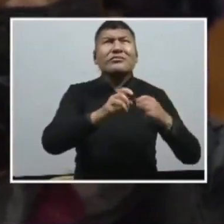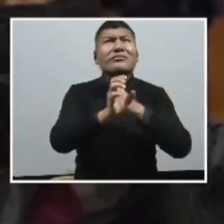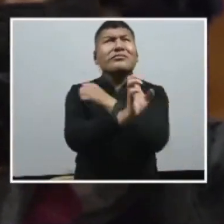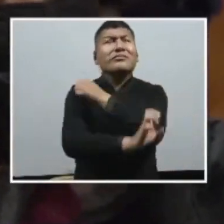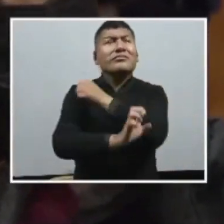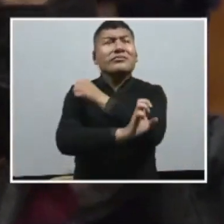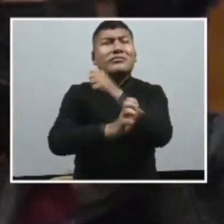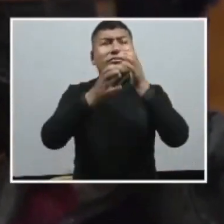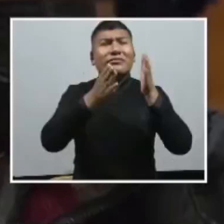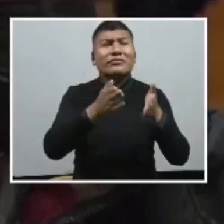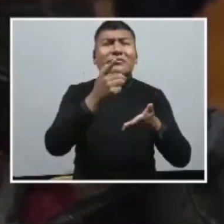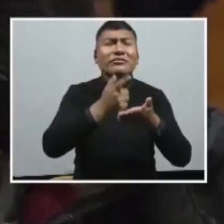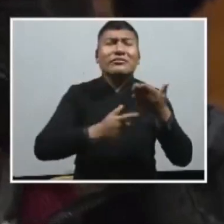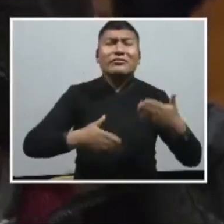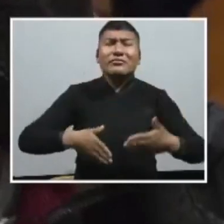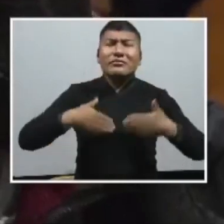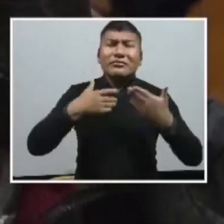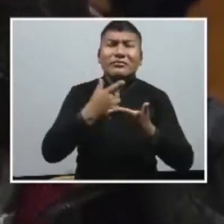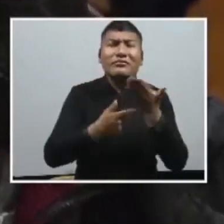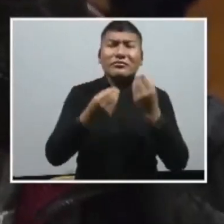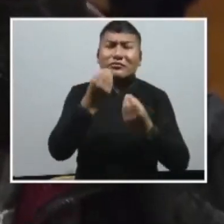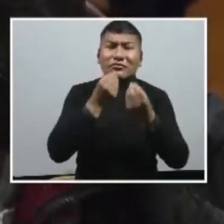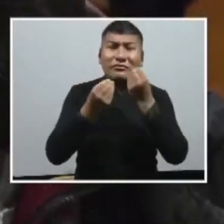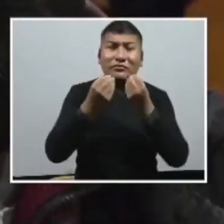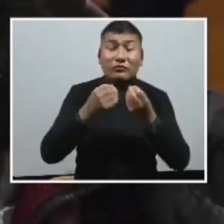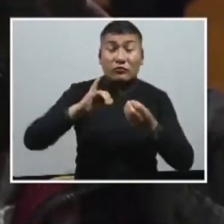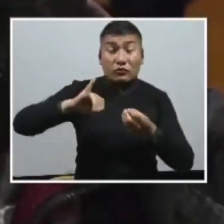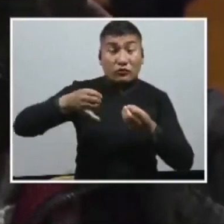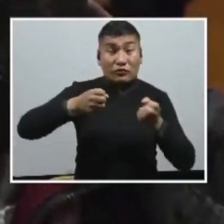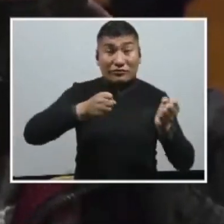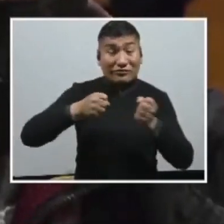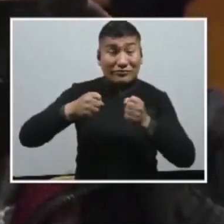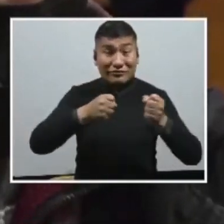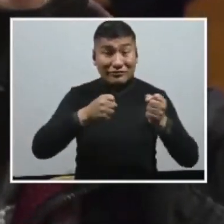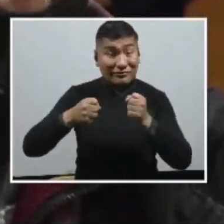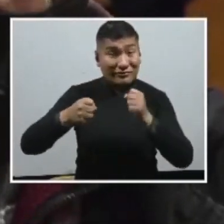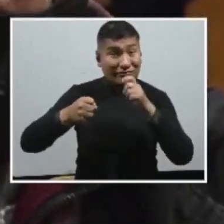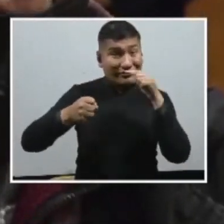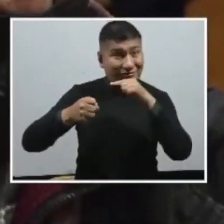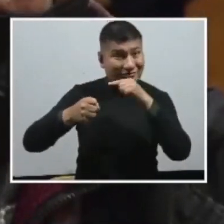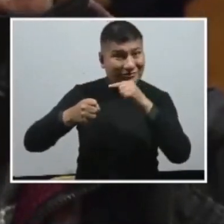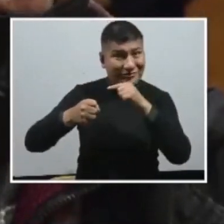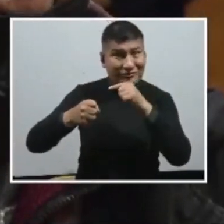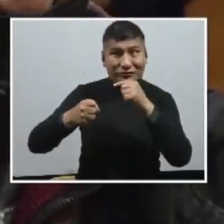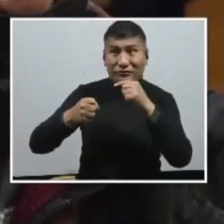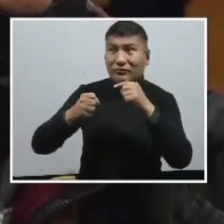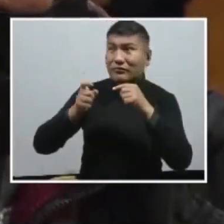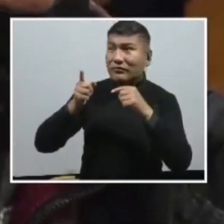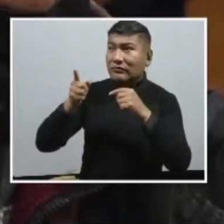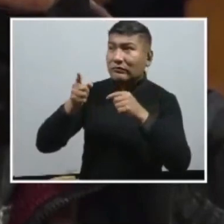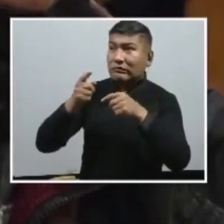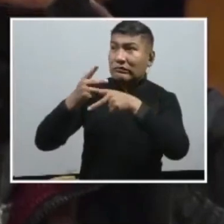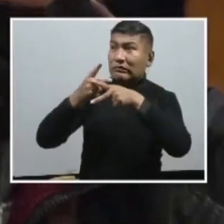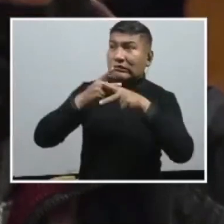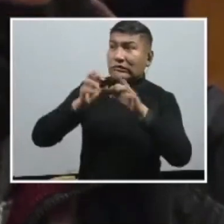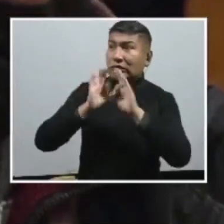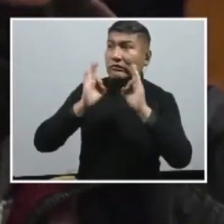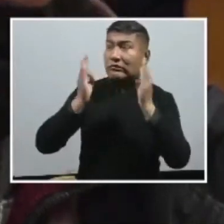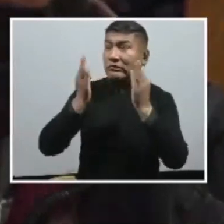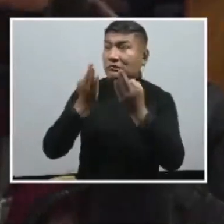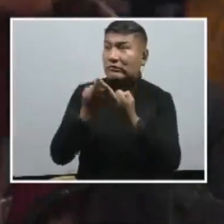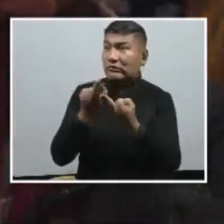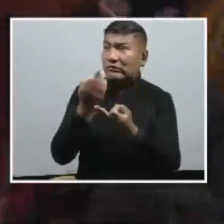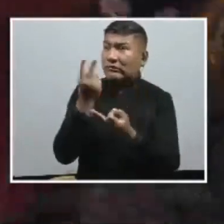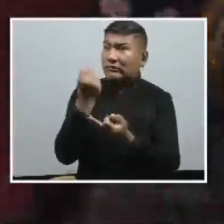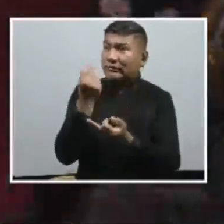¿De qué vivían, pues? ¿De qué comían? San José ha tenido que mirar por la familia, su